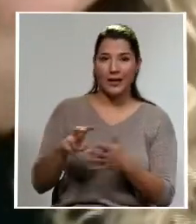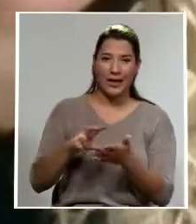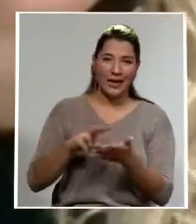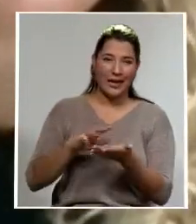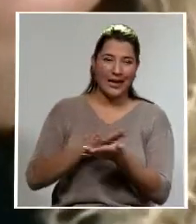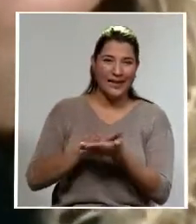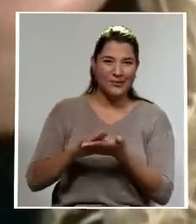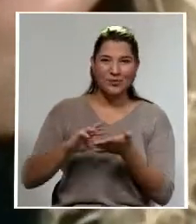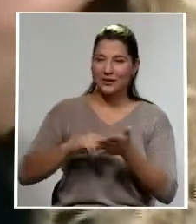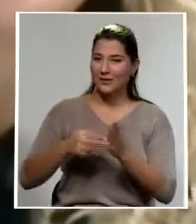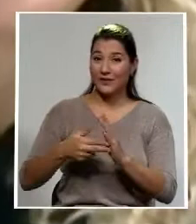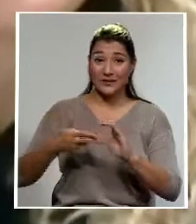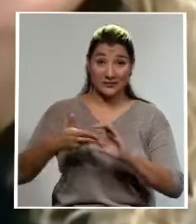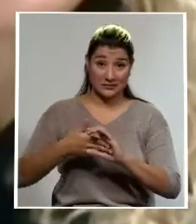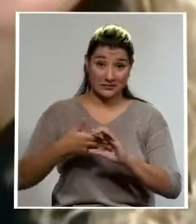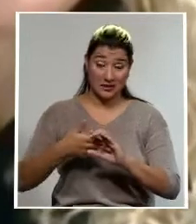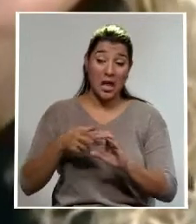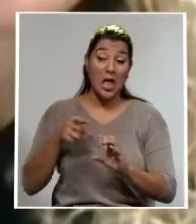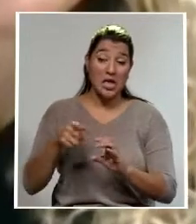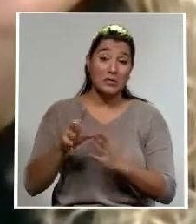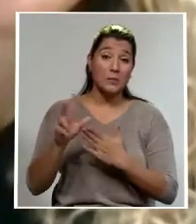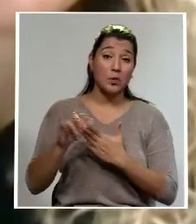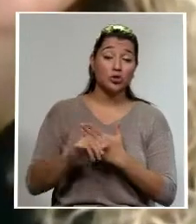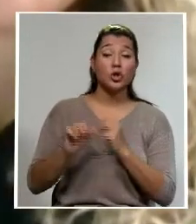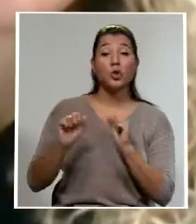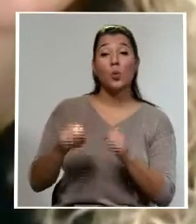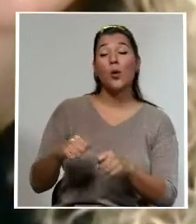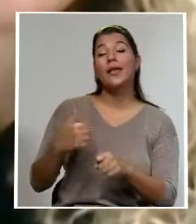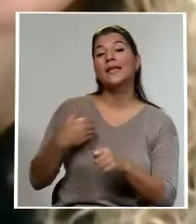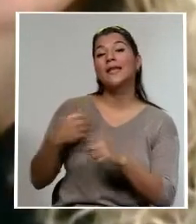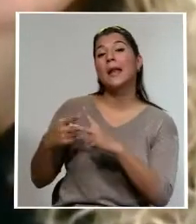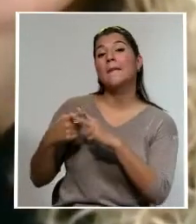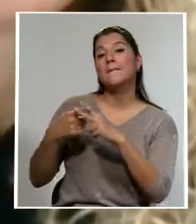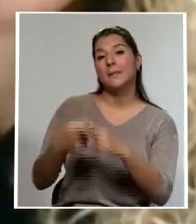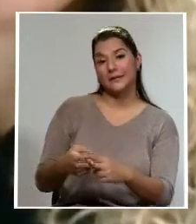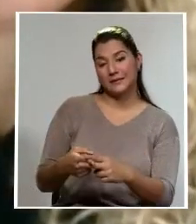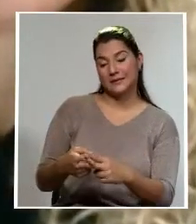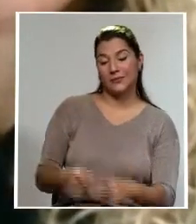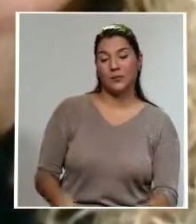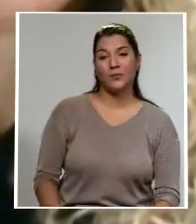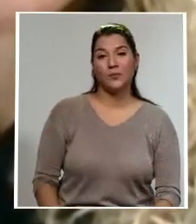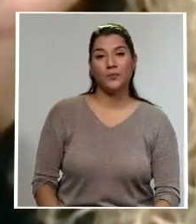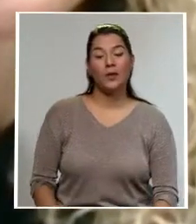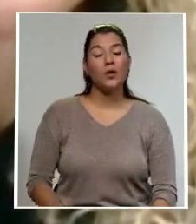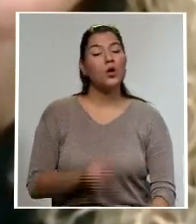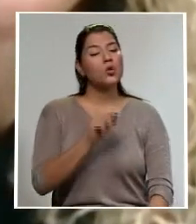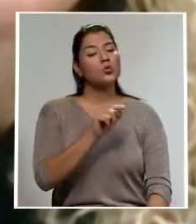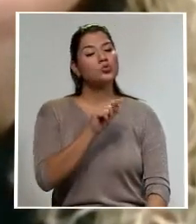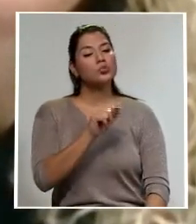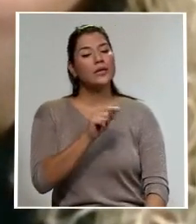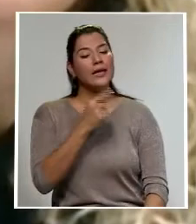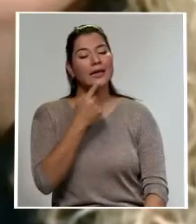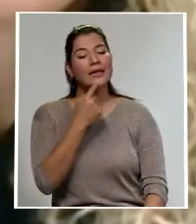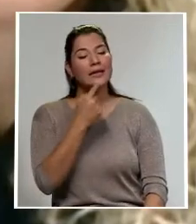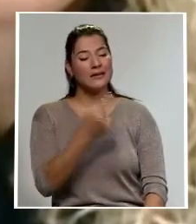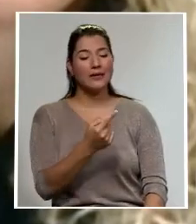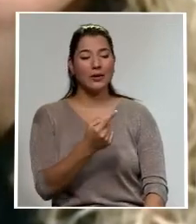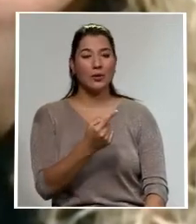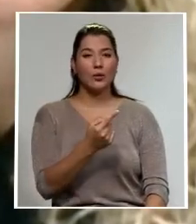fondos. Paola, usted mencionaba recién un concepto al pasar que está en todo el proyecto y es